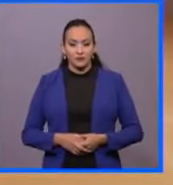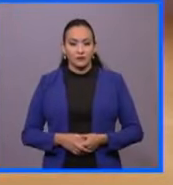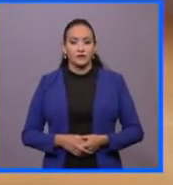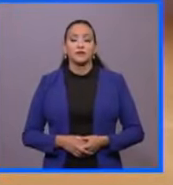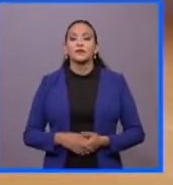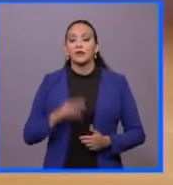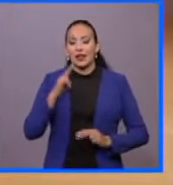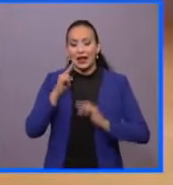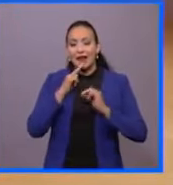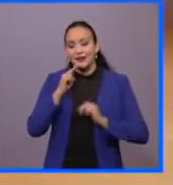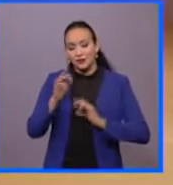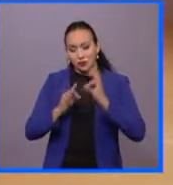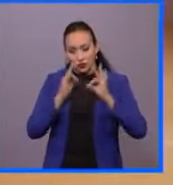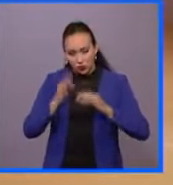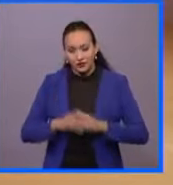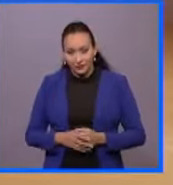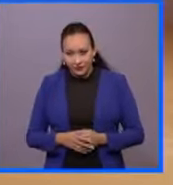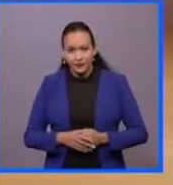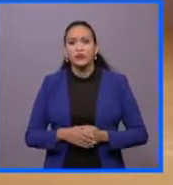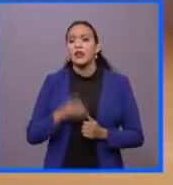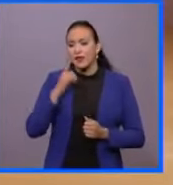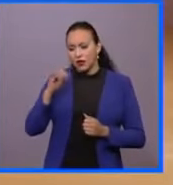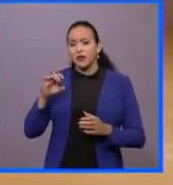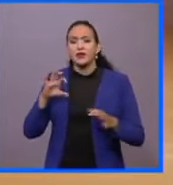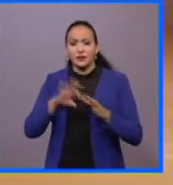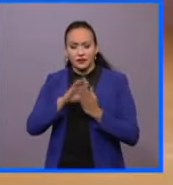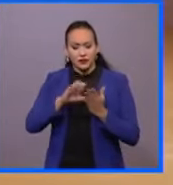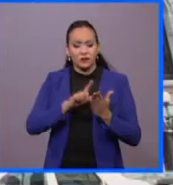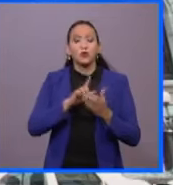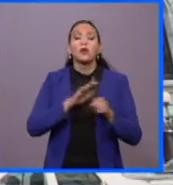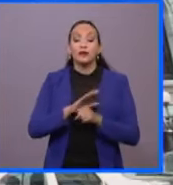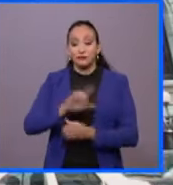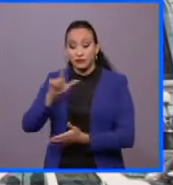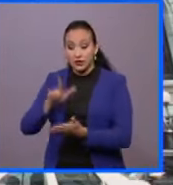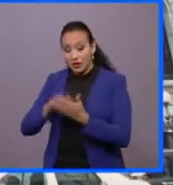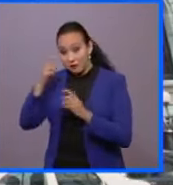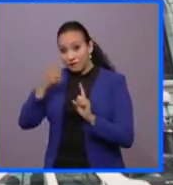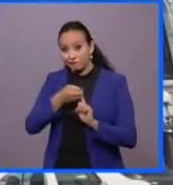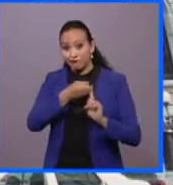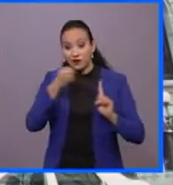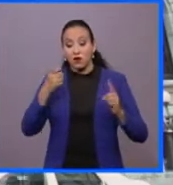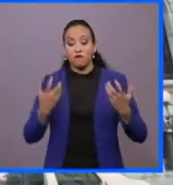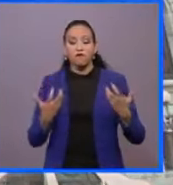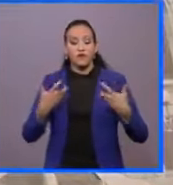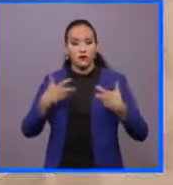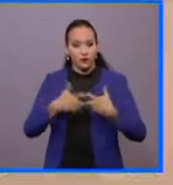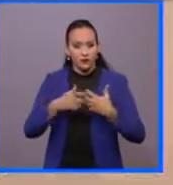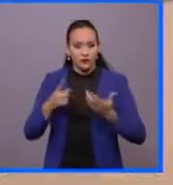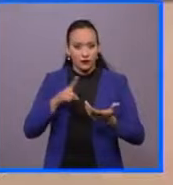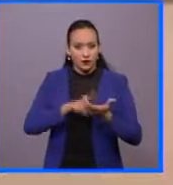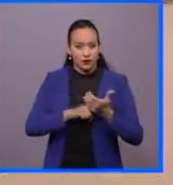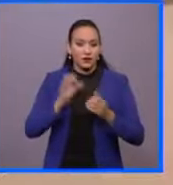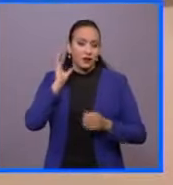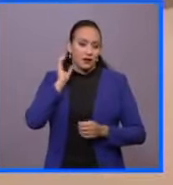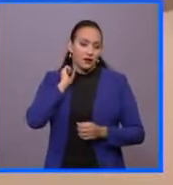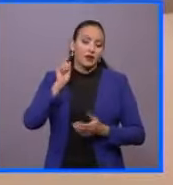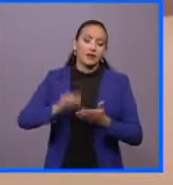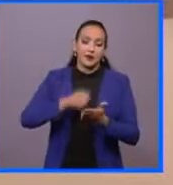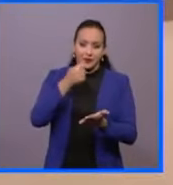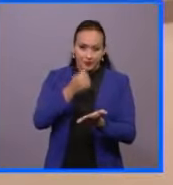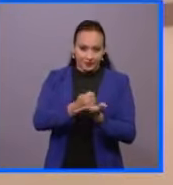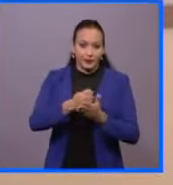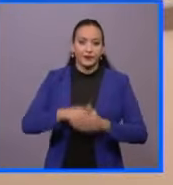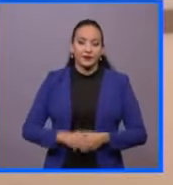En las noticias, el Pleno declaró constitucional que la ley sobre la organización y funcionamiento internos del Congreso de